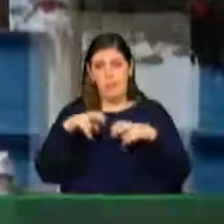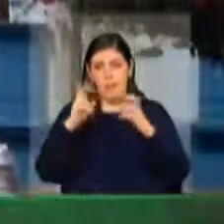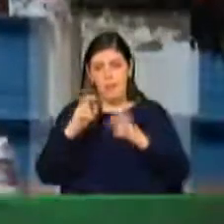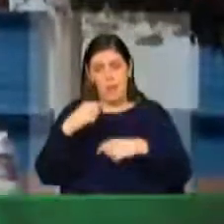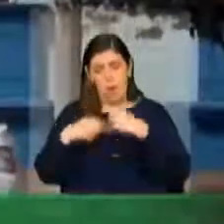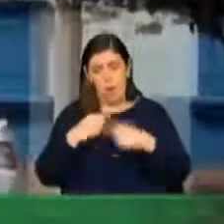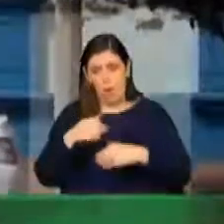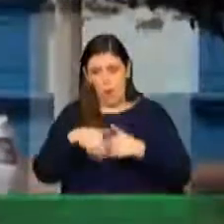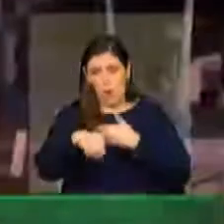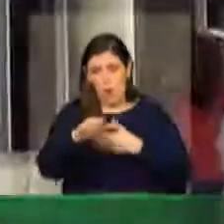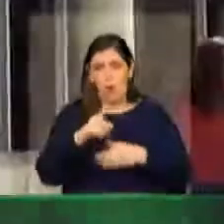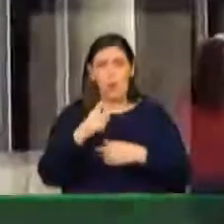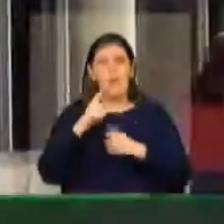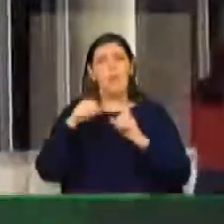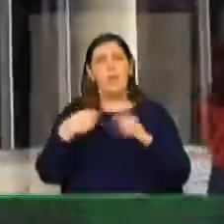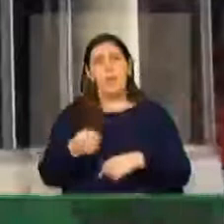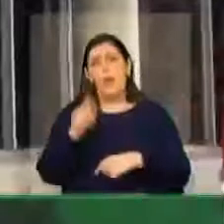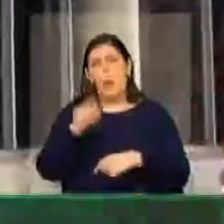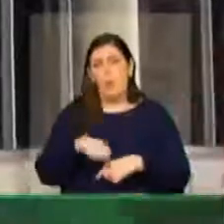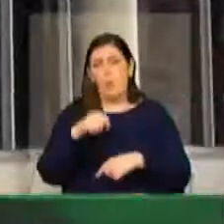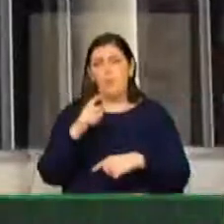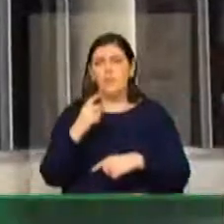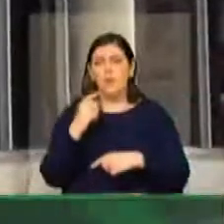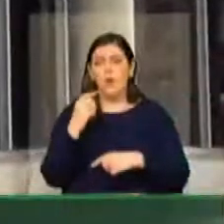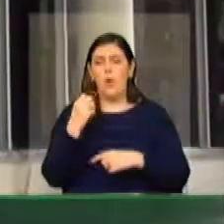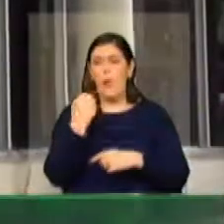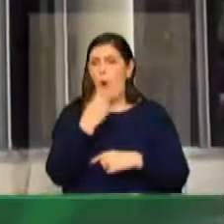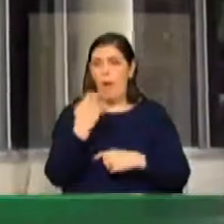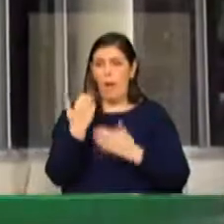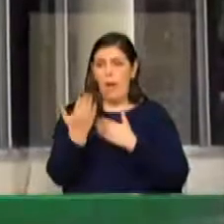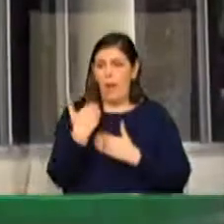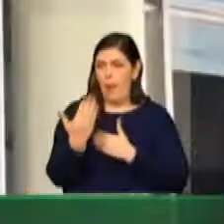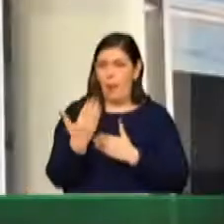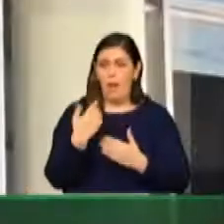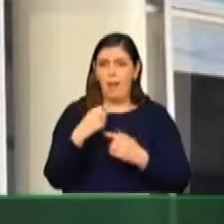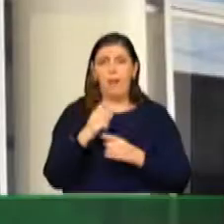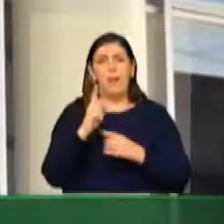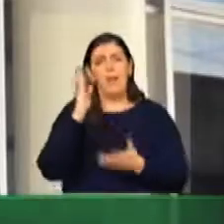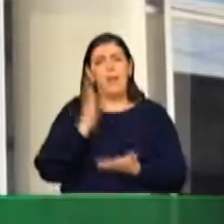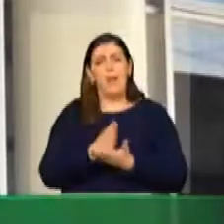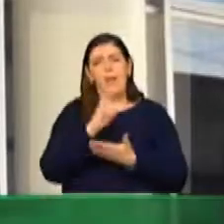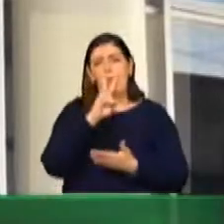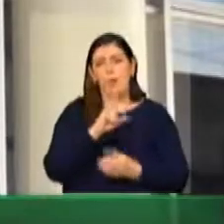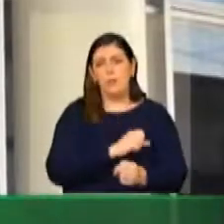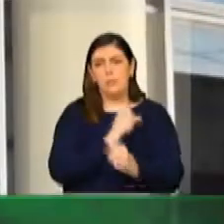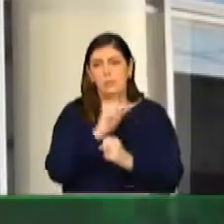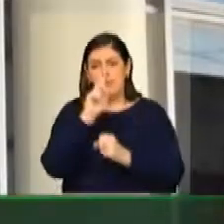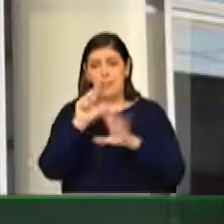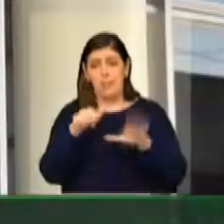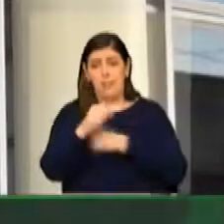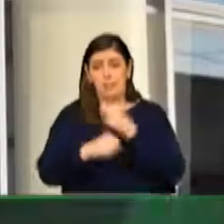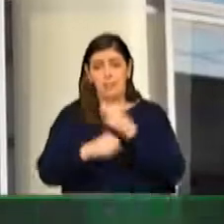continuará ahora de cara al juicio oral, donde el mayor podrá ser imputado por una pena que va desde los 2 a los 16 años de cárcel.